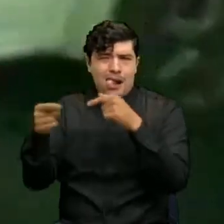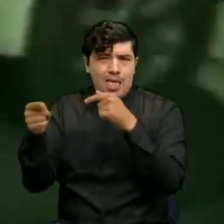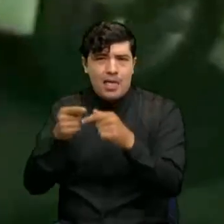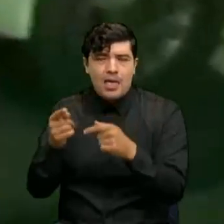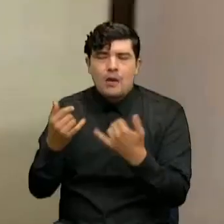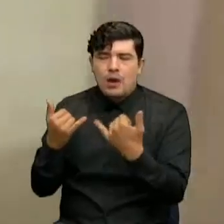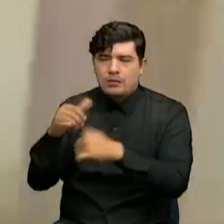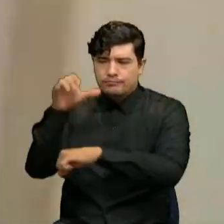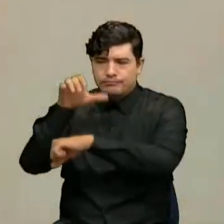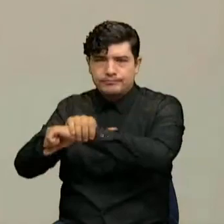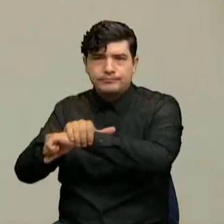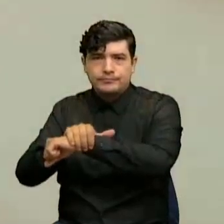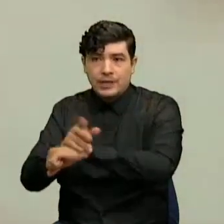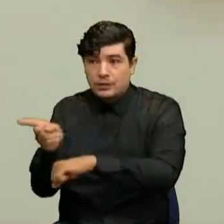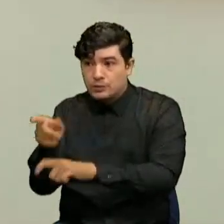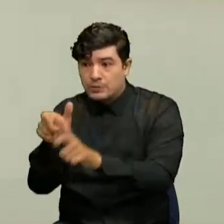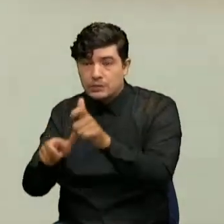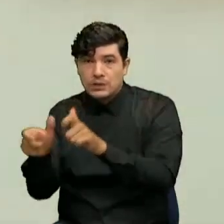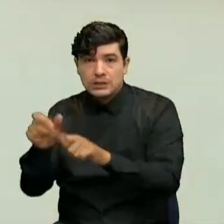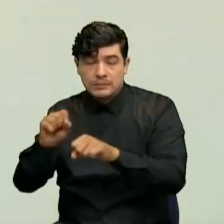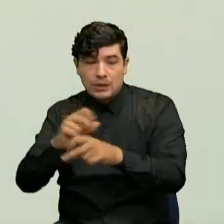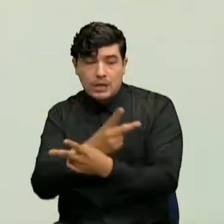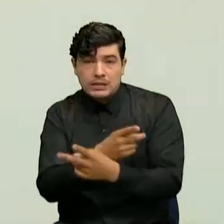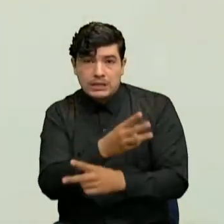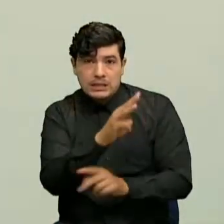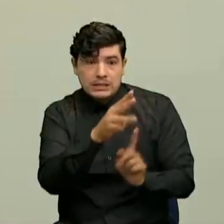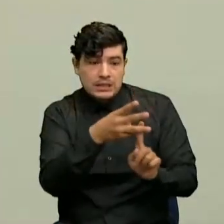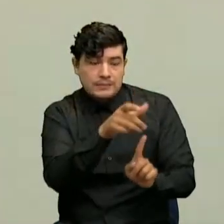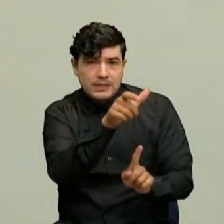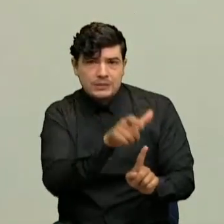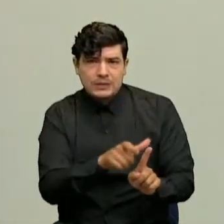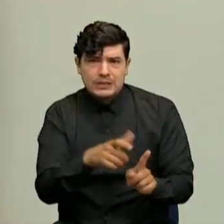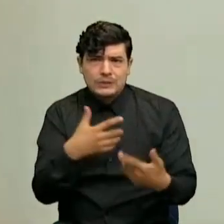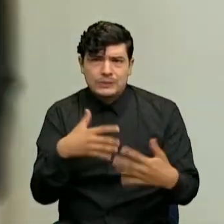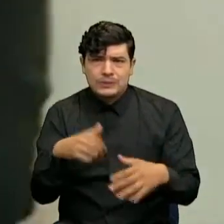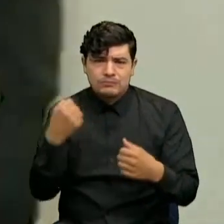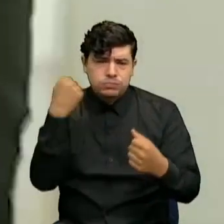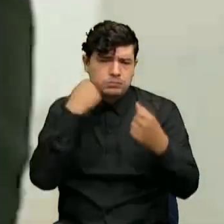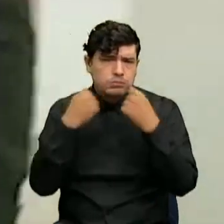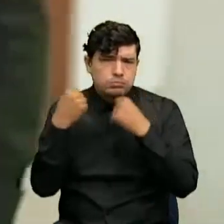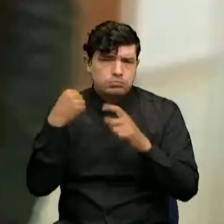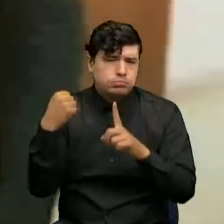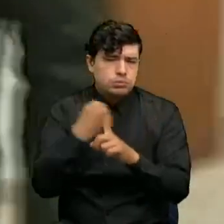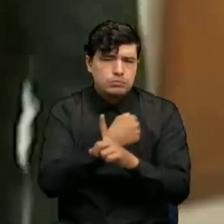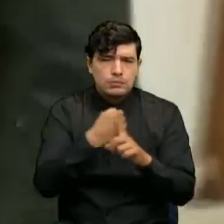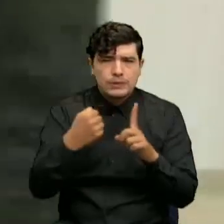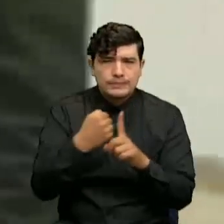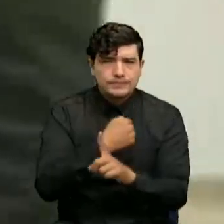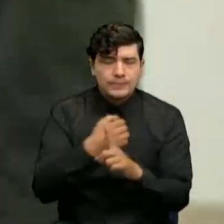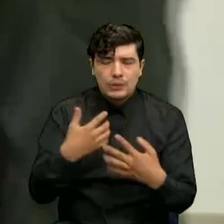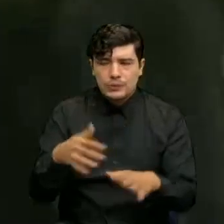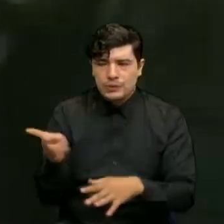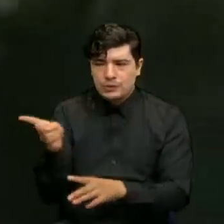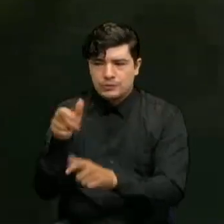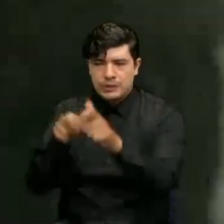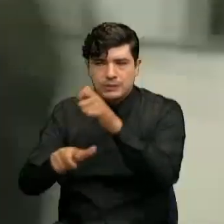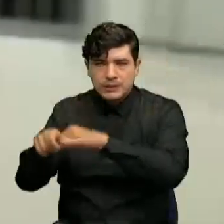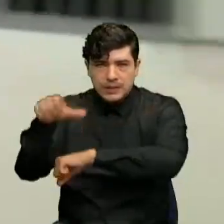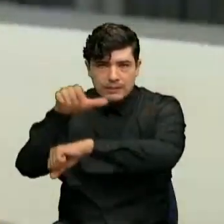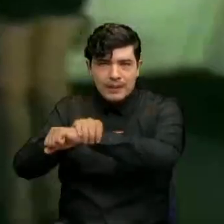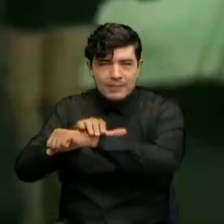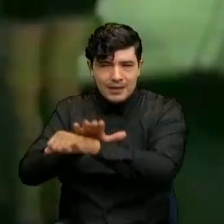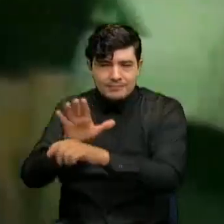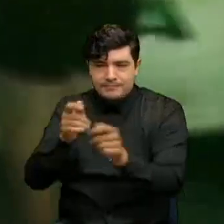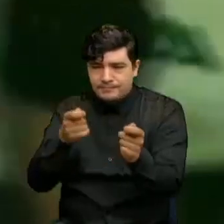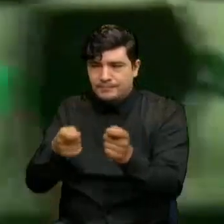capturados agredieron a una persona causándole heridas en partes importantes de su cuerpo los detenidos fueron trasladados a la fiscalía de